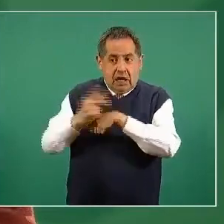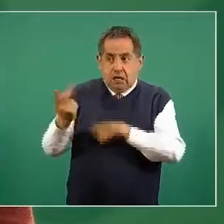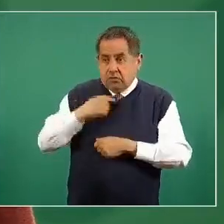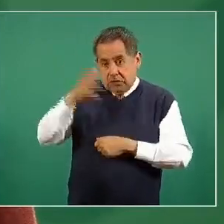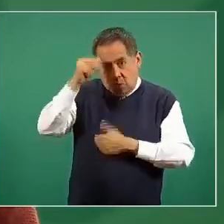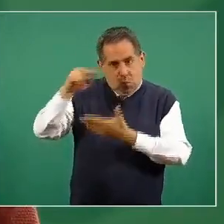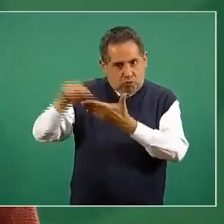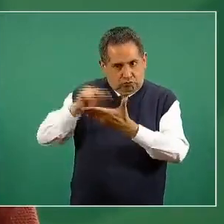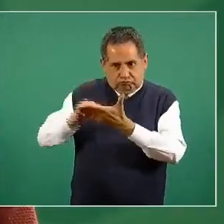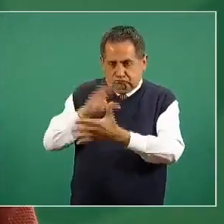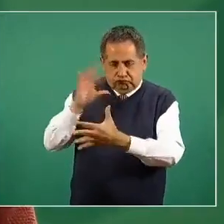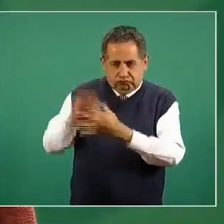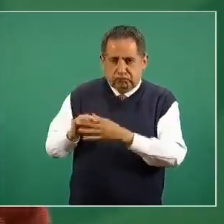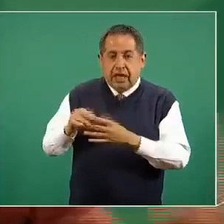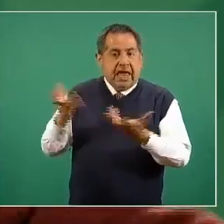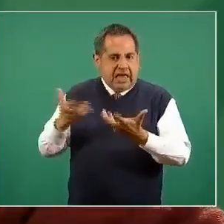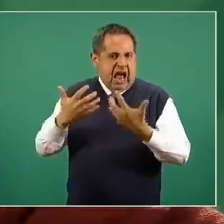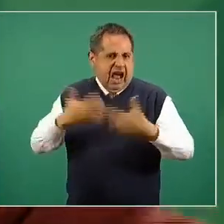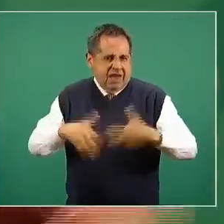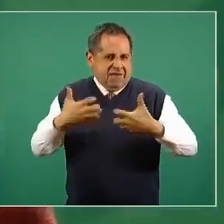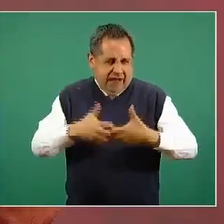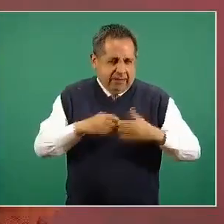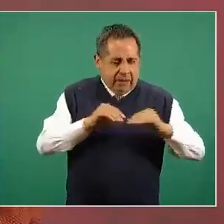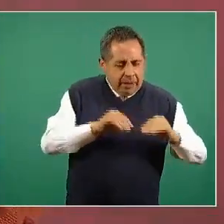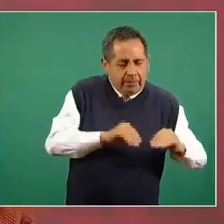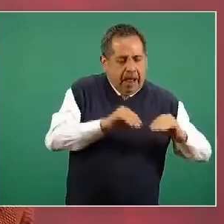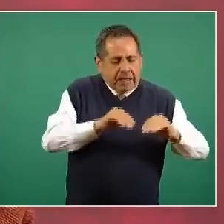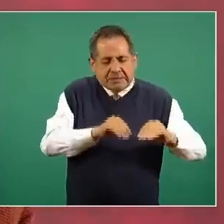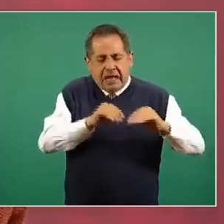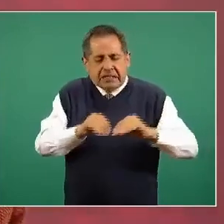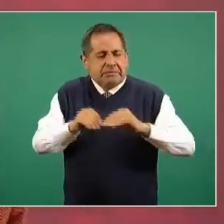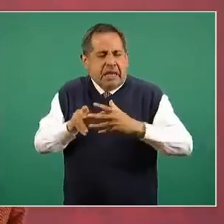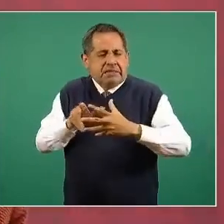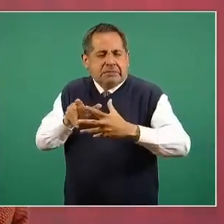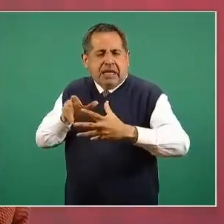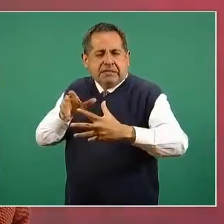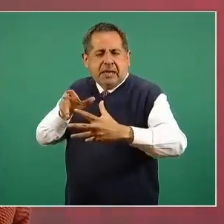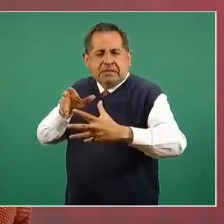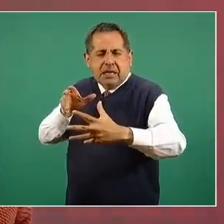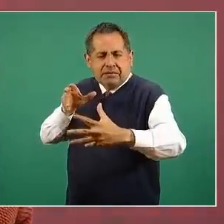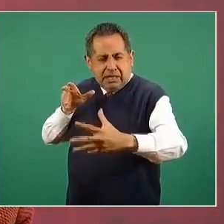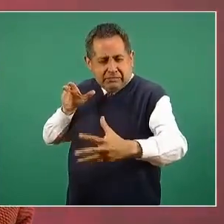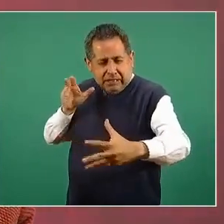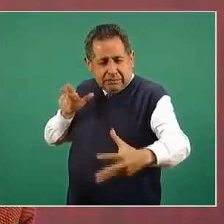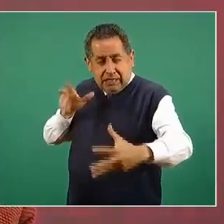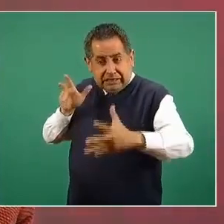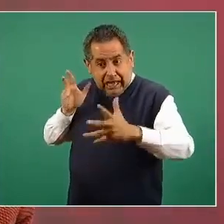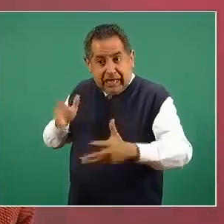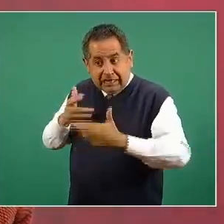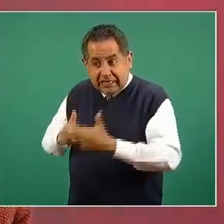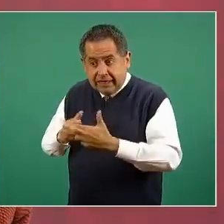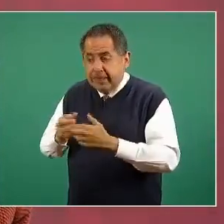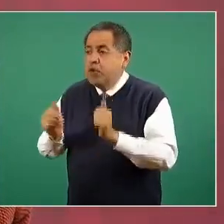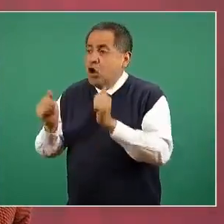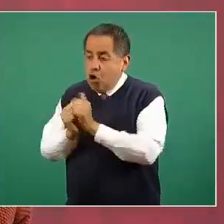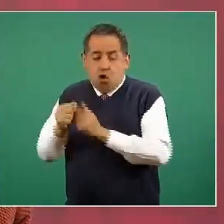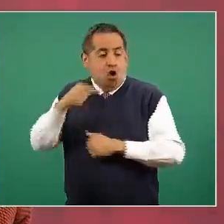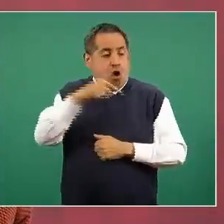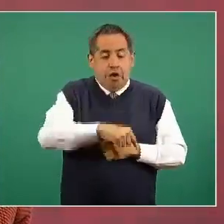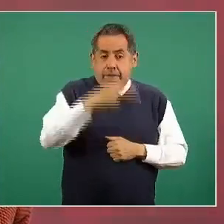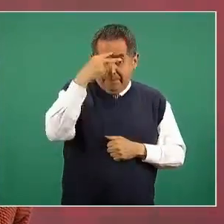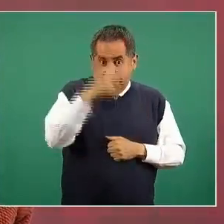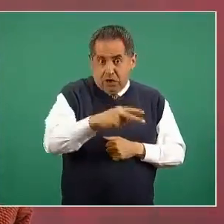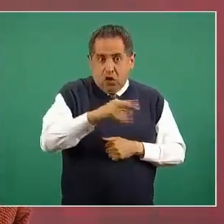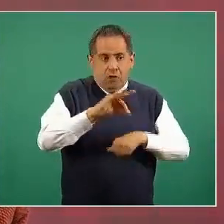Argentina, que es la que fabrica estos volúmenes tan grandes, y Leomont, una empresa